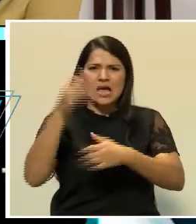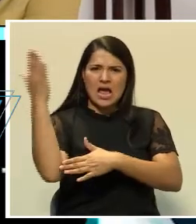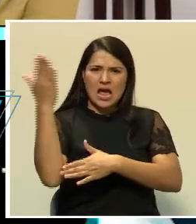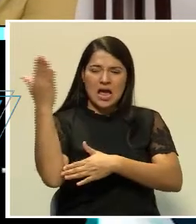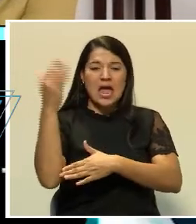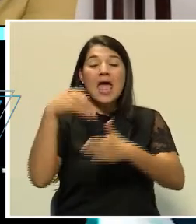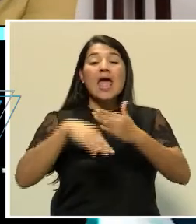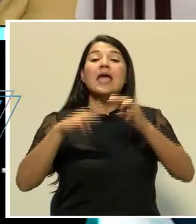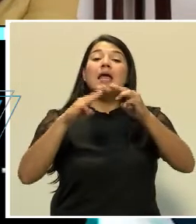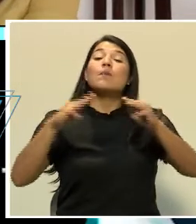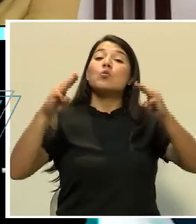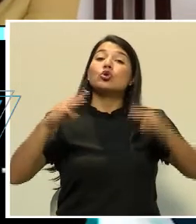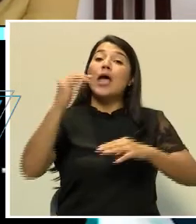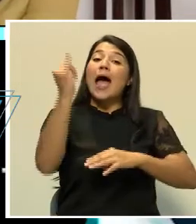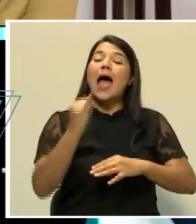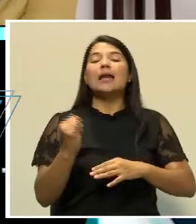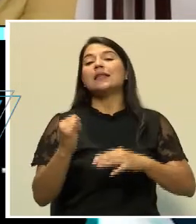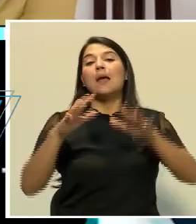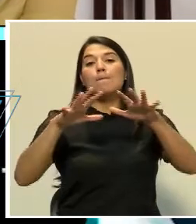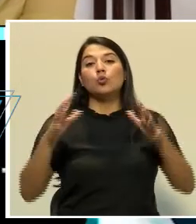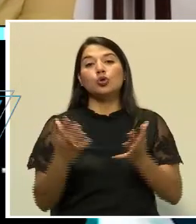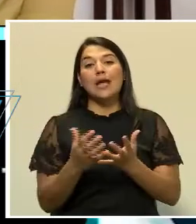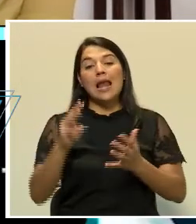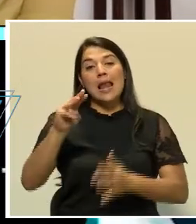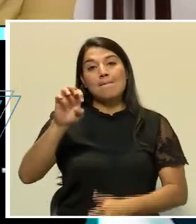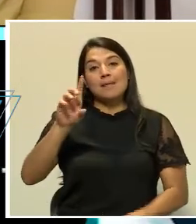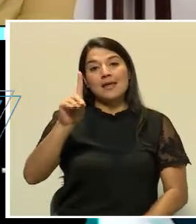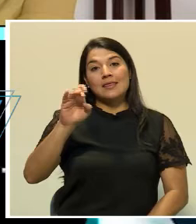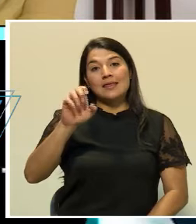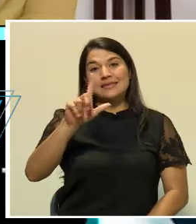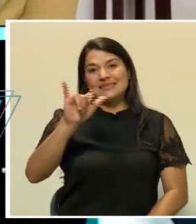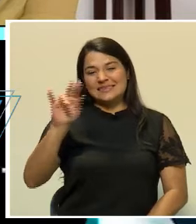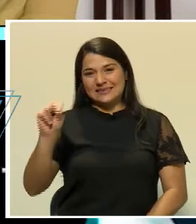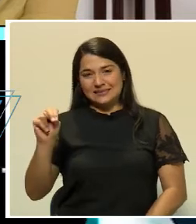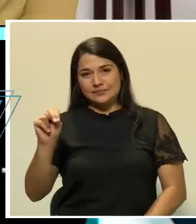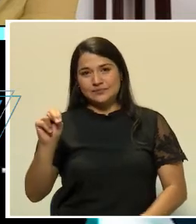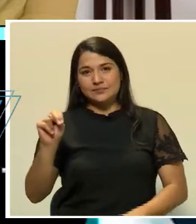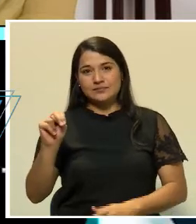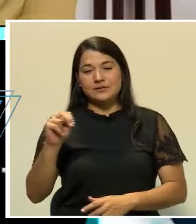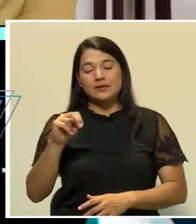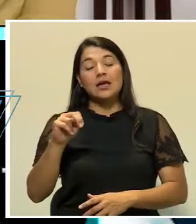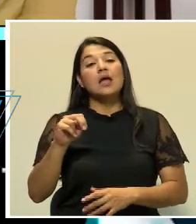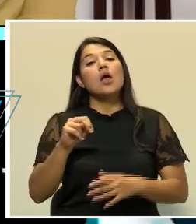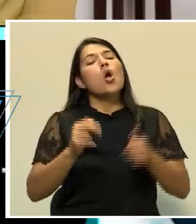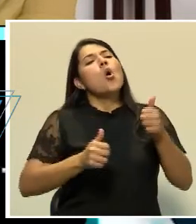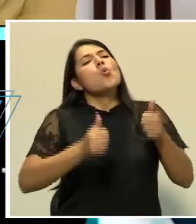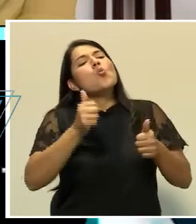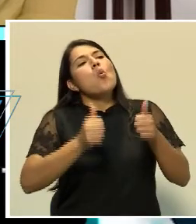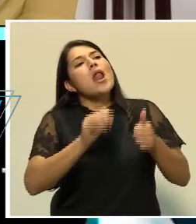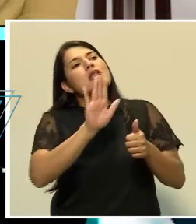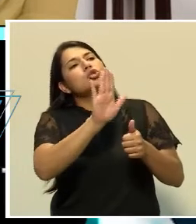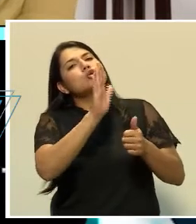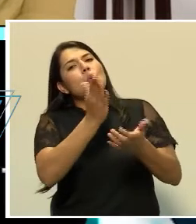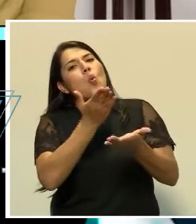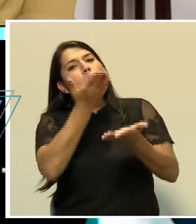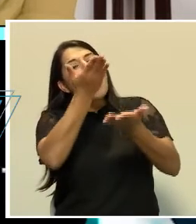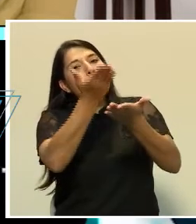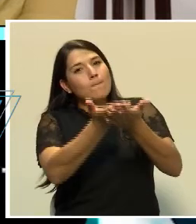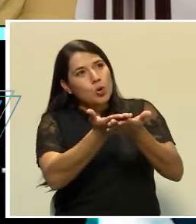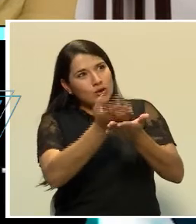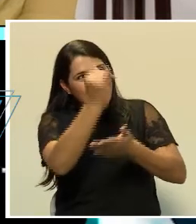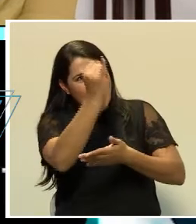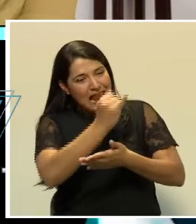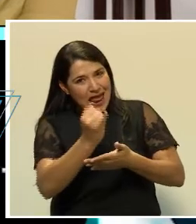el Museo de Arte Mundial de Beijing. ¿Cuál es el aporte oriental al arte